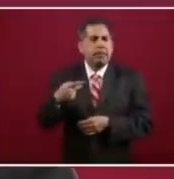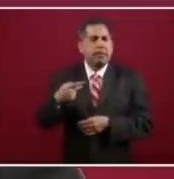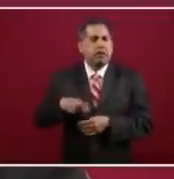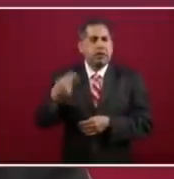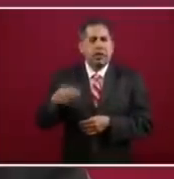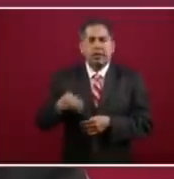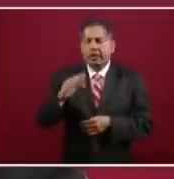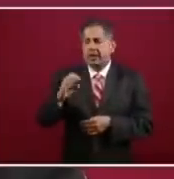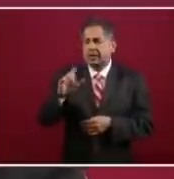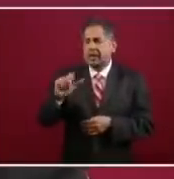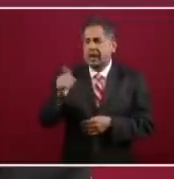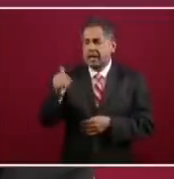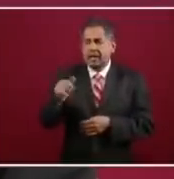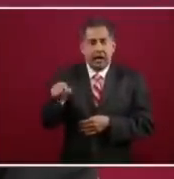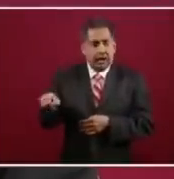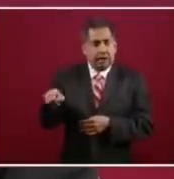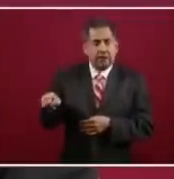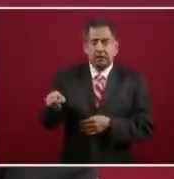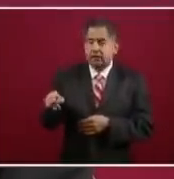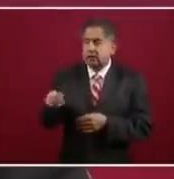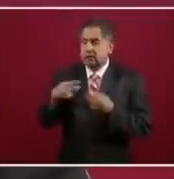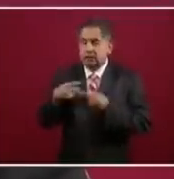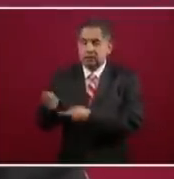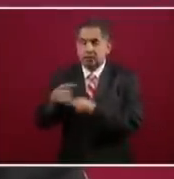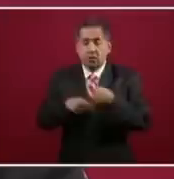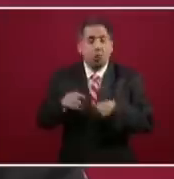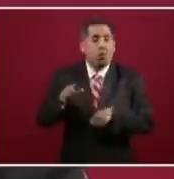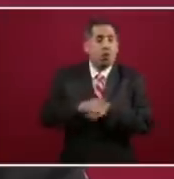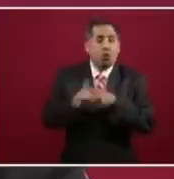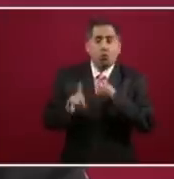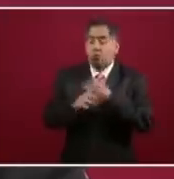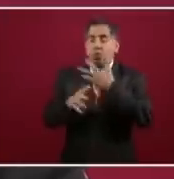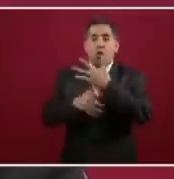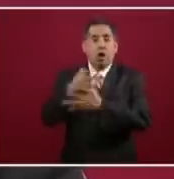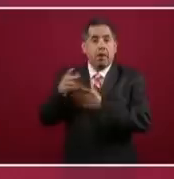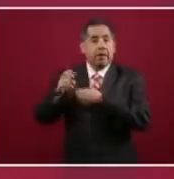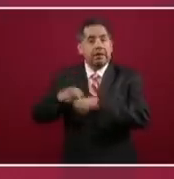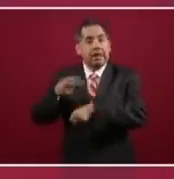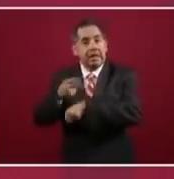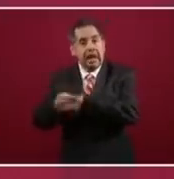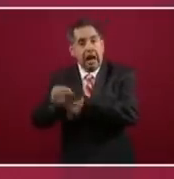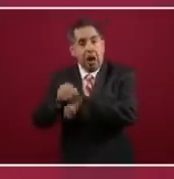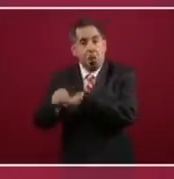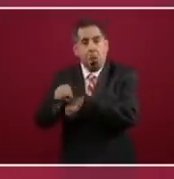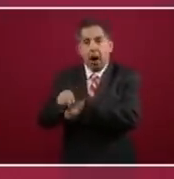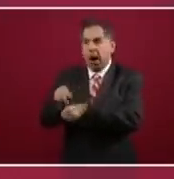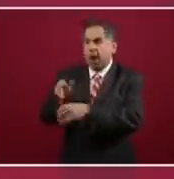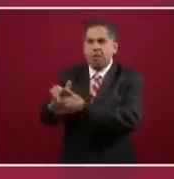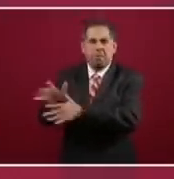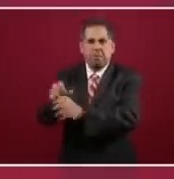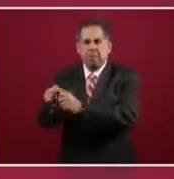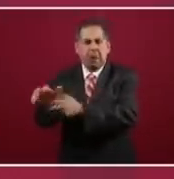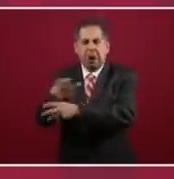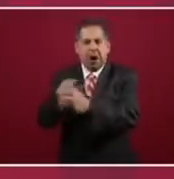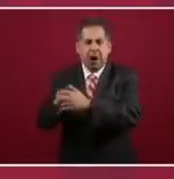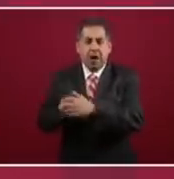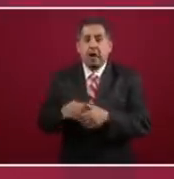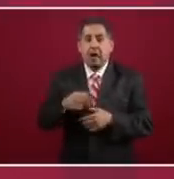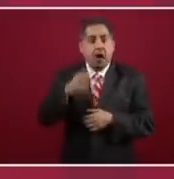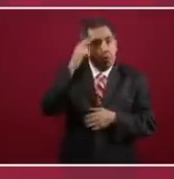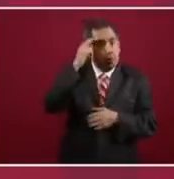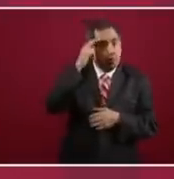por qué había una intervención y se le trajo